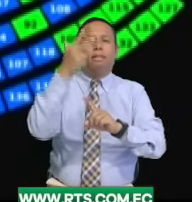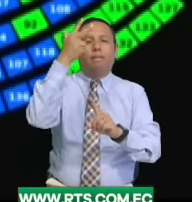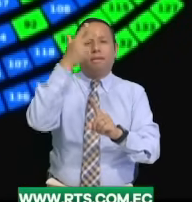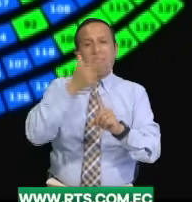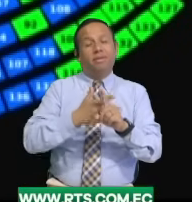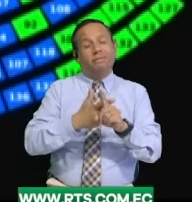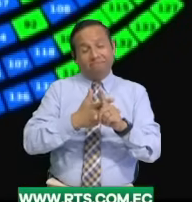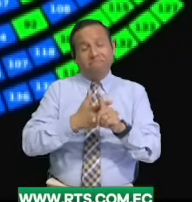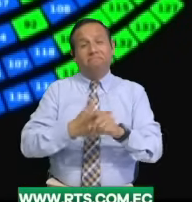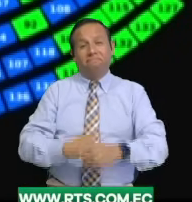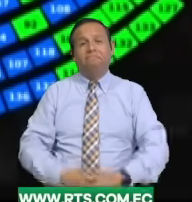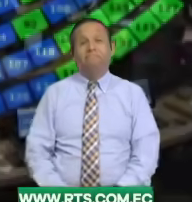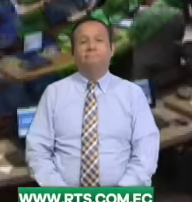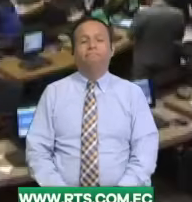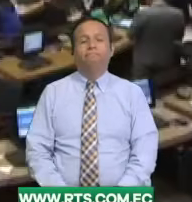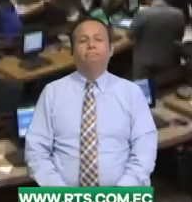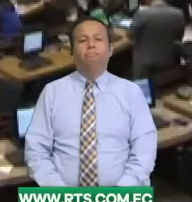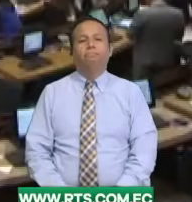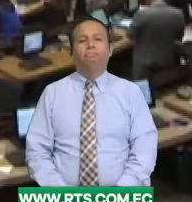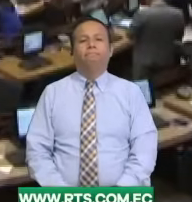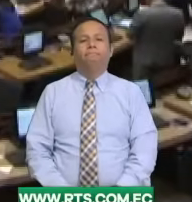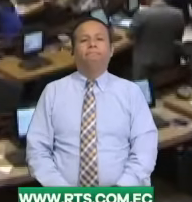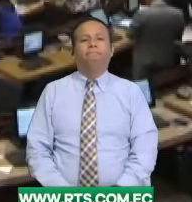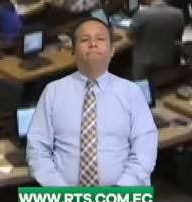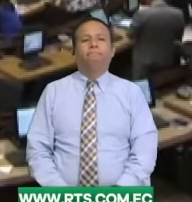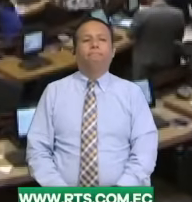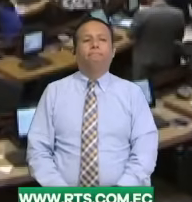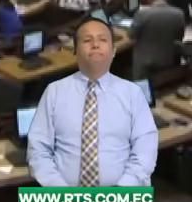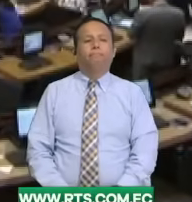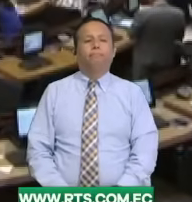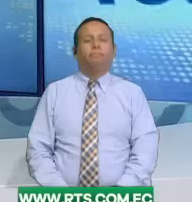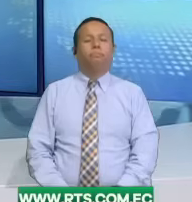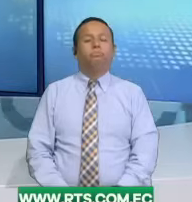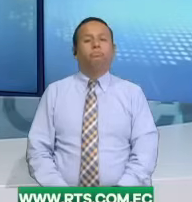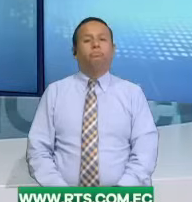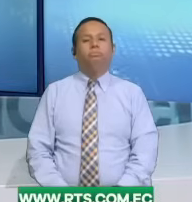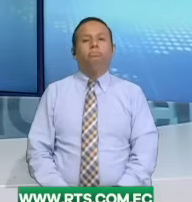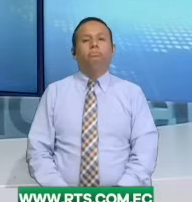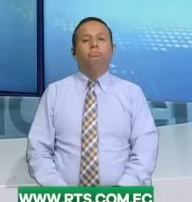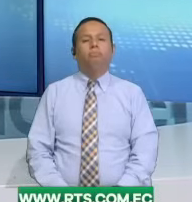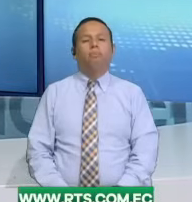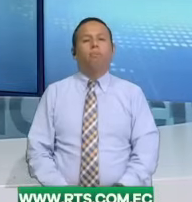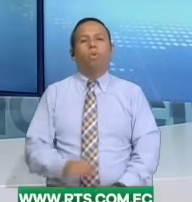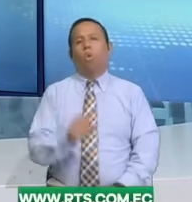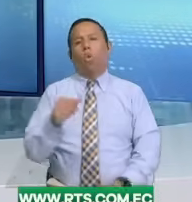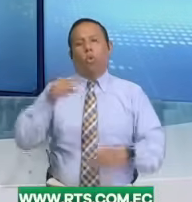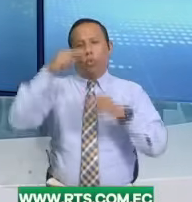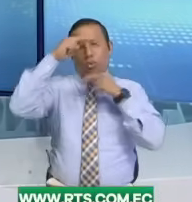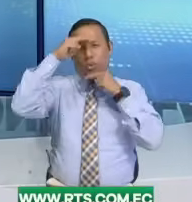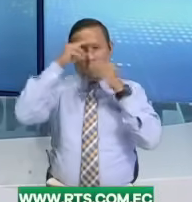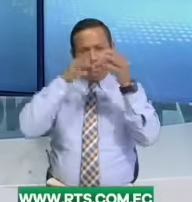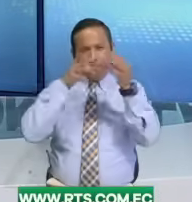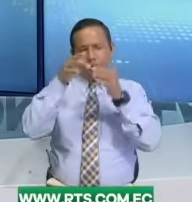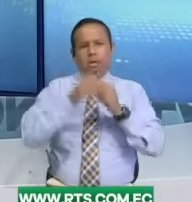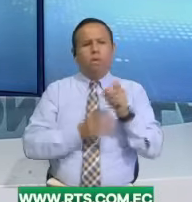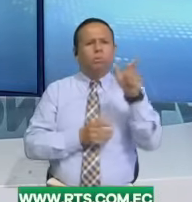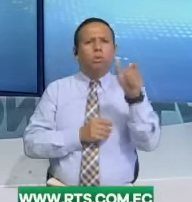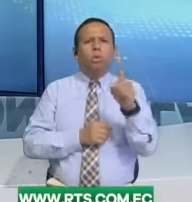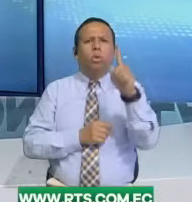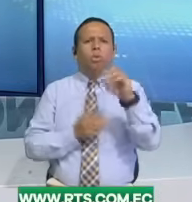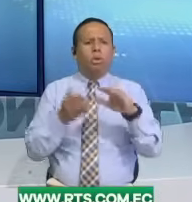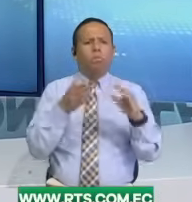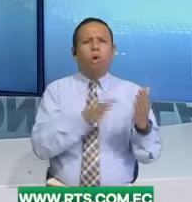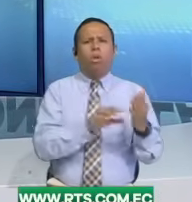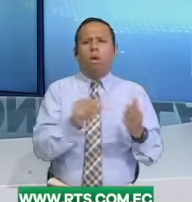meses, informó Jorge Escobar. En otro orden de noticias, un fallecido y